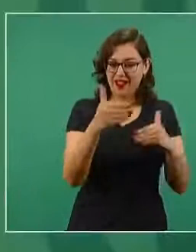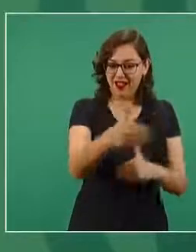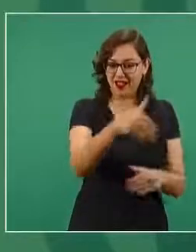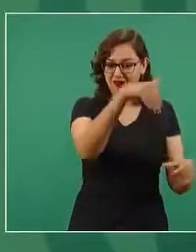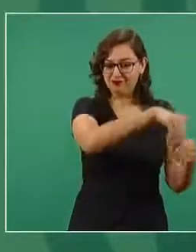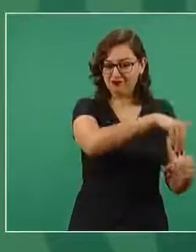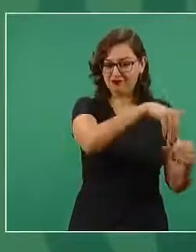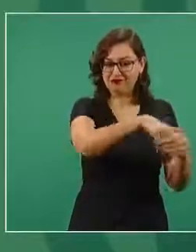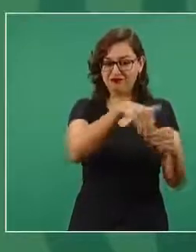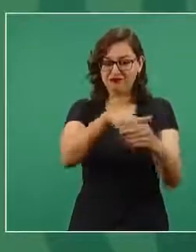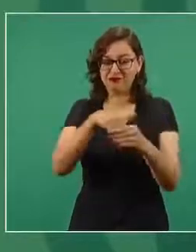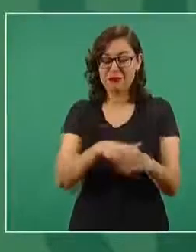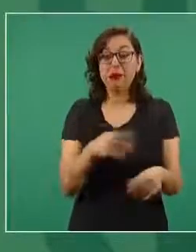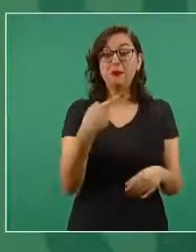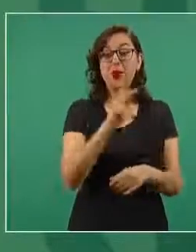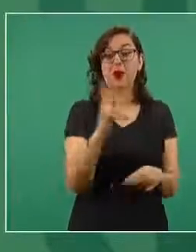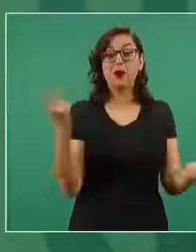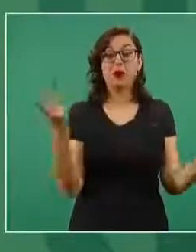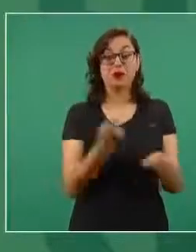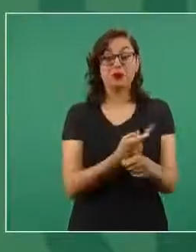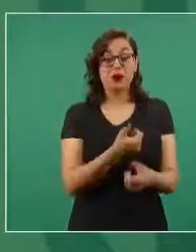Nada más que el viento sopló